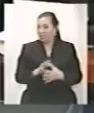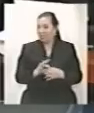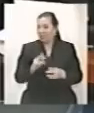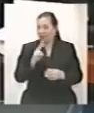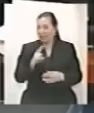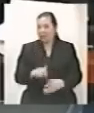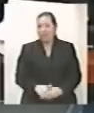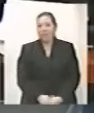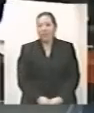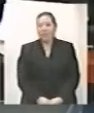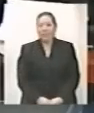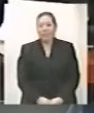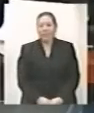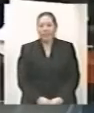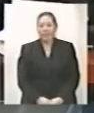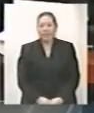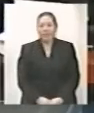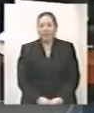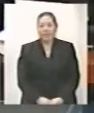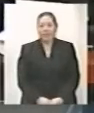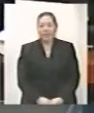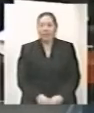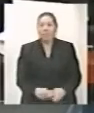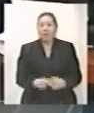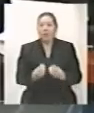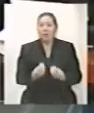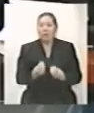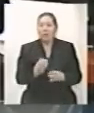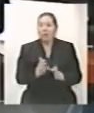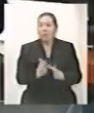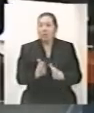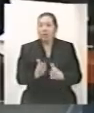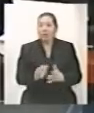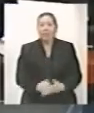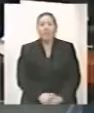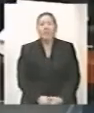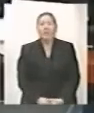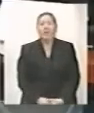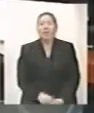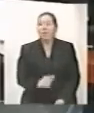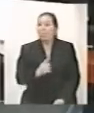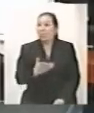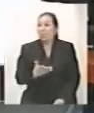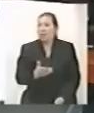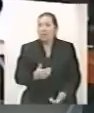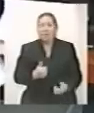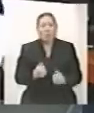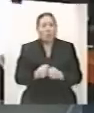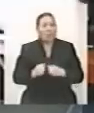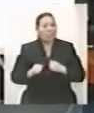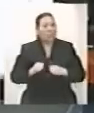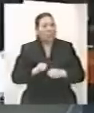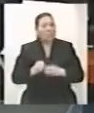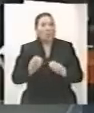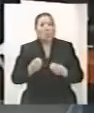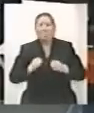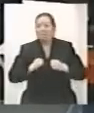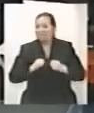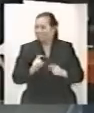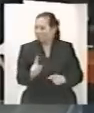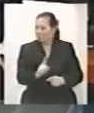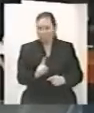Perú. No tiene antecedentes porque una operación táctica no es ir a un campo deportivo a ver cómo se